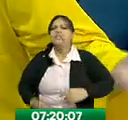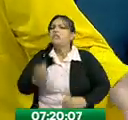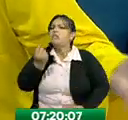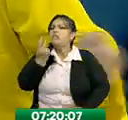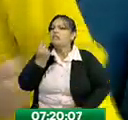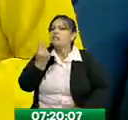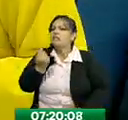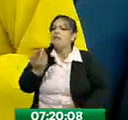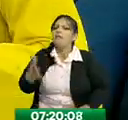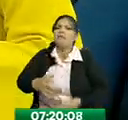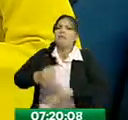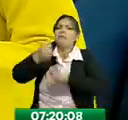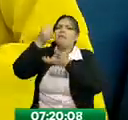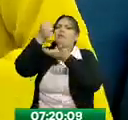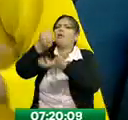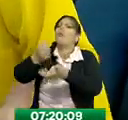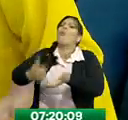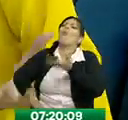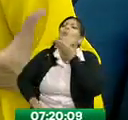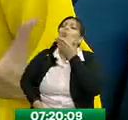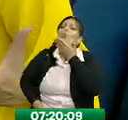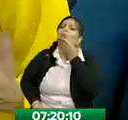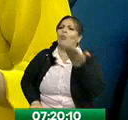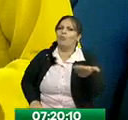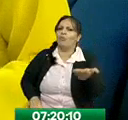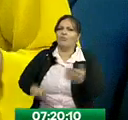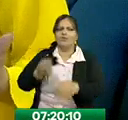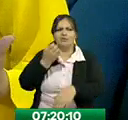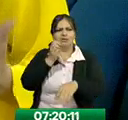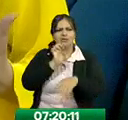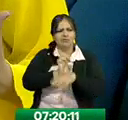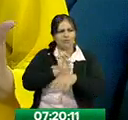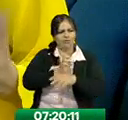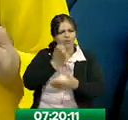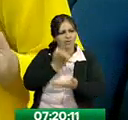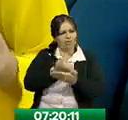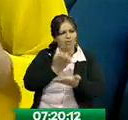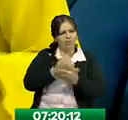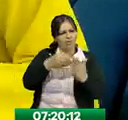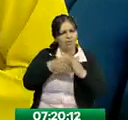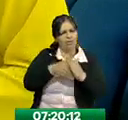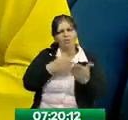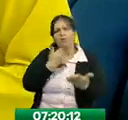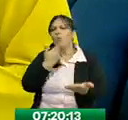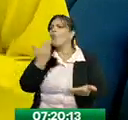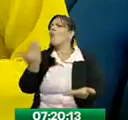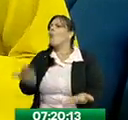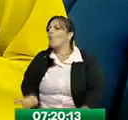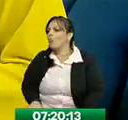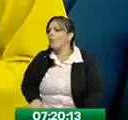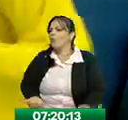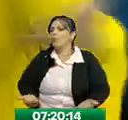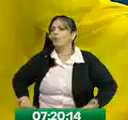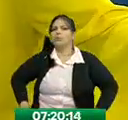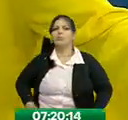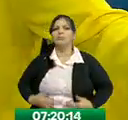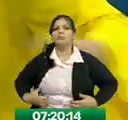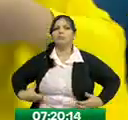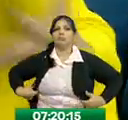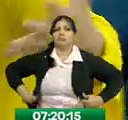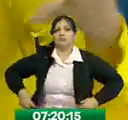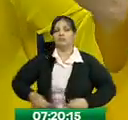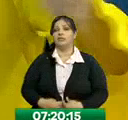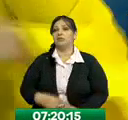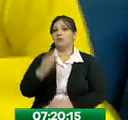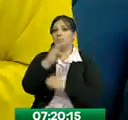el planeta? Me imagino se distribuirán, pero para poder acometer en un evento de esta naturaleza, de tanta magnitud, el más importante